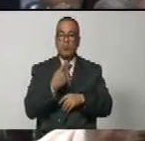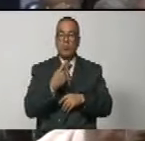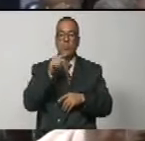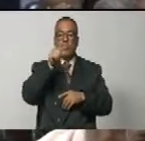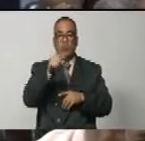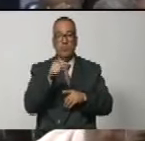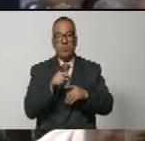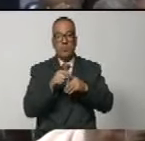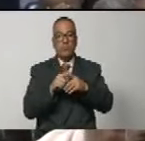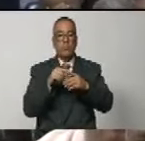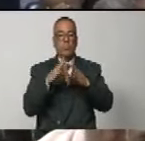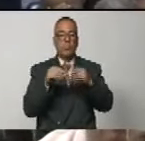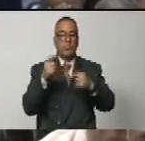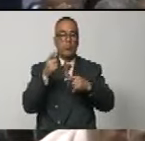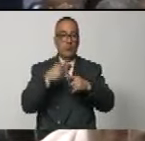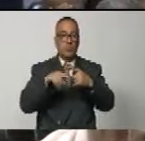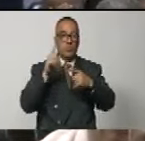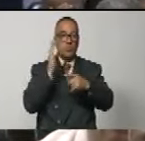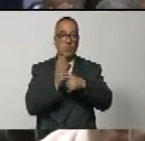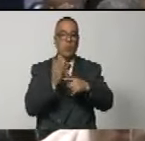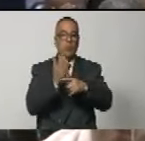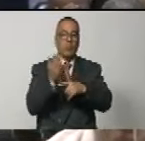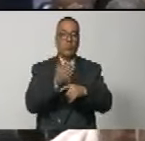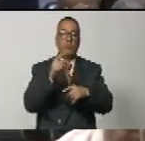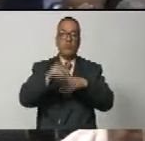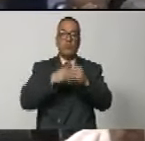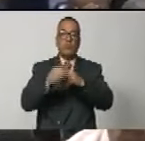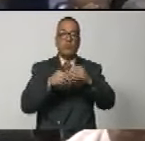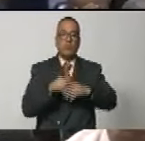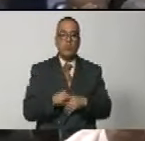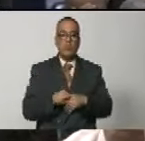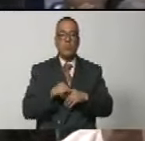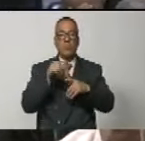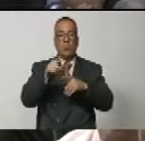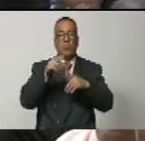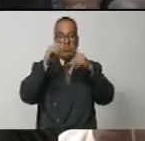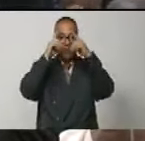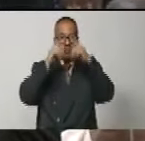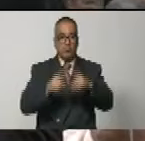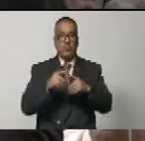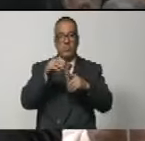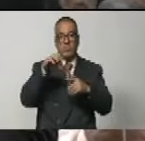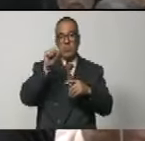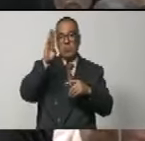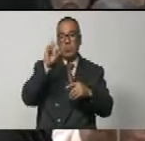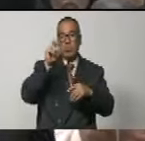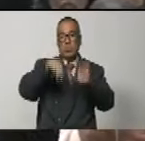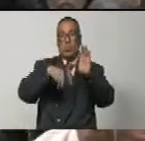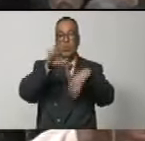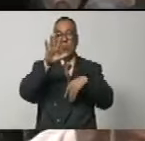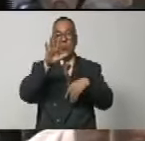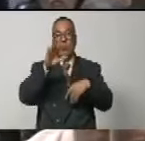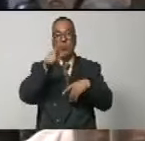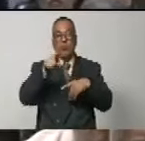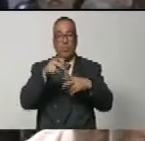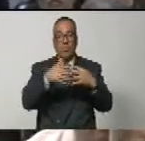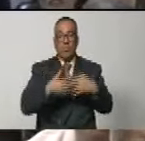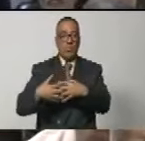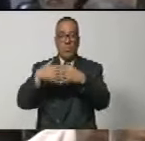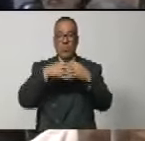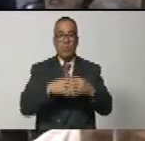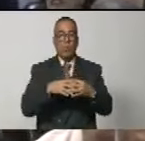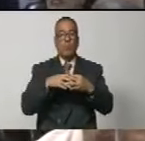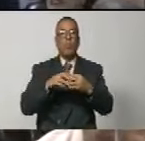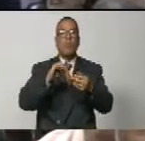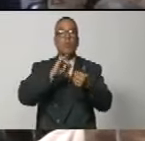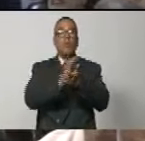las medidas coercitivas unilaterales que se implementaron con el decreto de Obama en el año 2015, el cual fue renovado, y